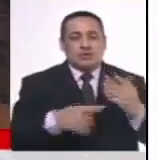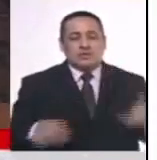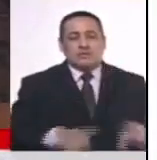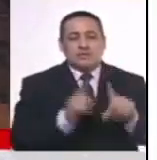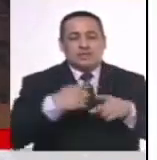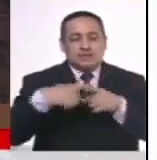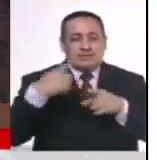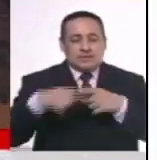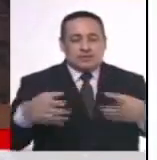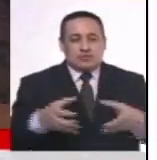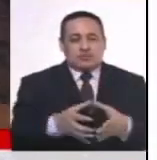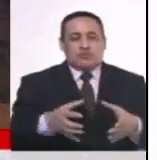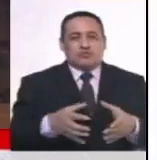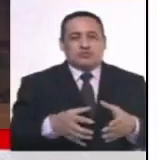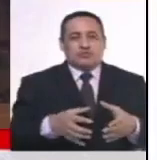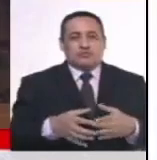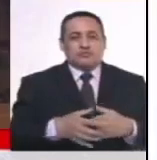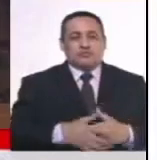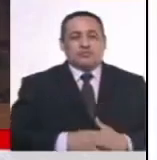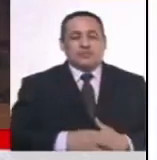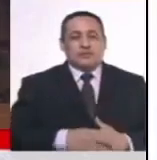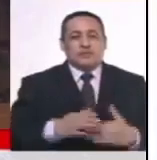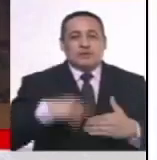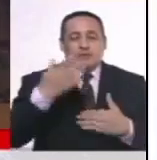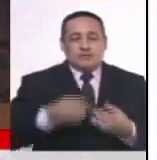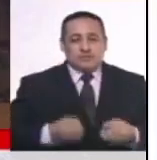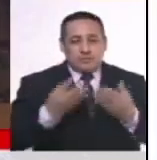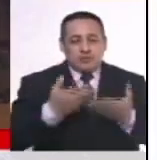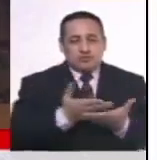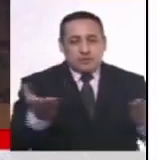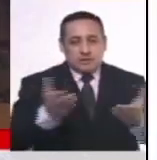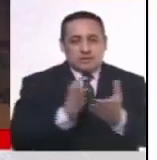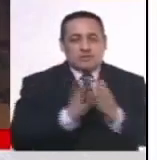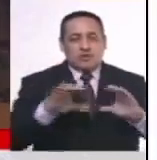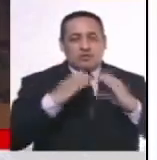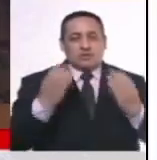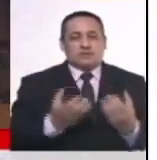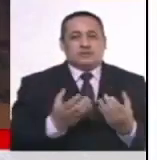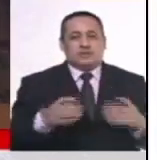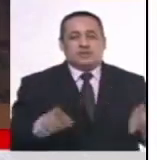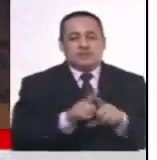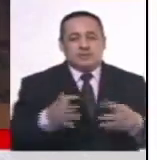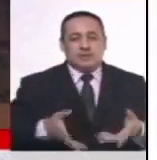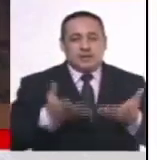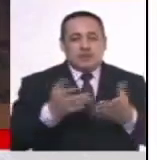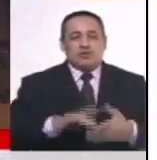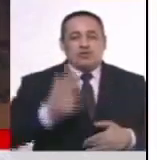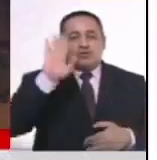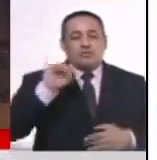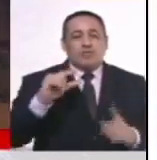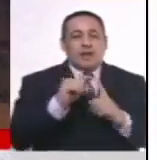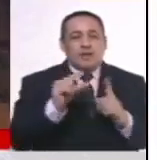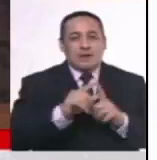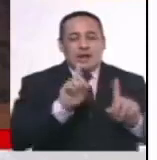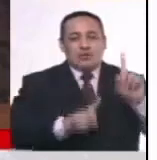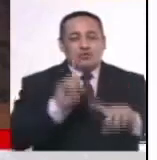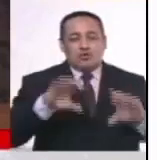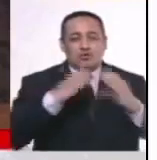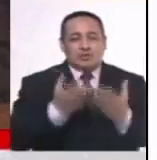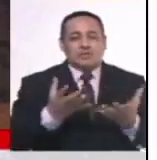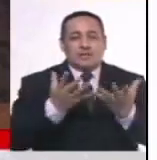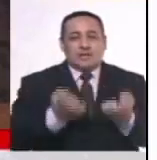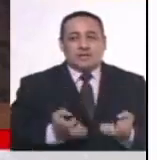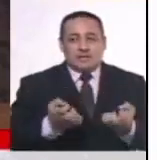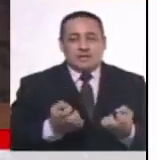y diferentes gremios. Después de lo manifestado, colegas parlamentarios, concederé el uso de la palabra a los congresistas